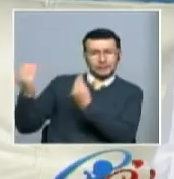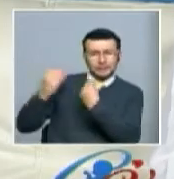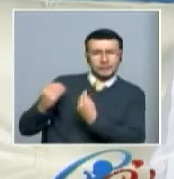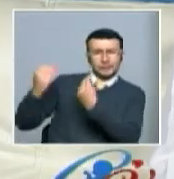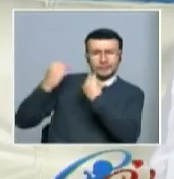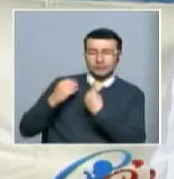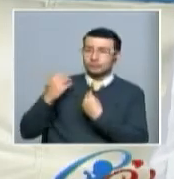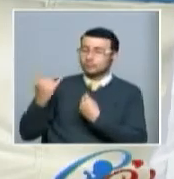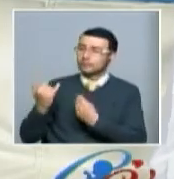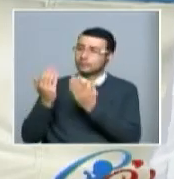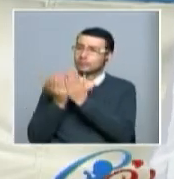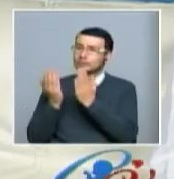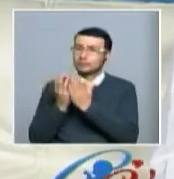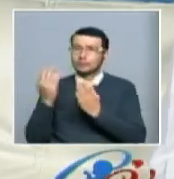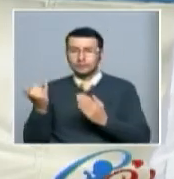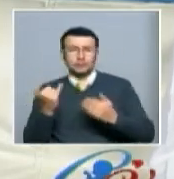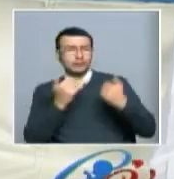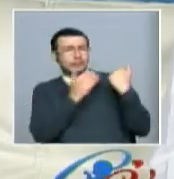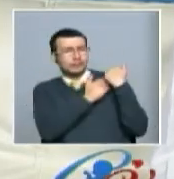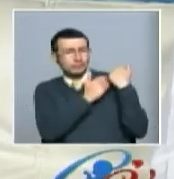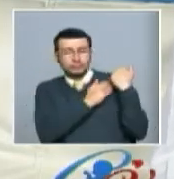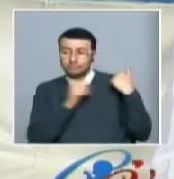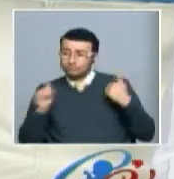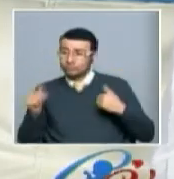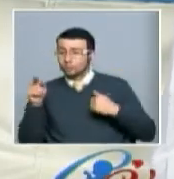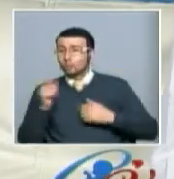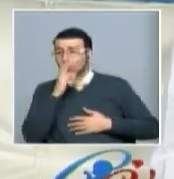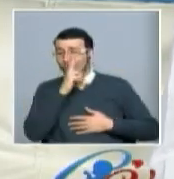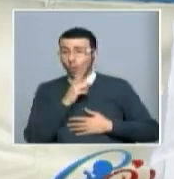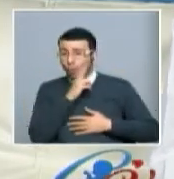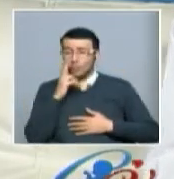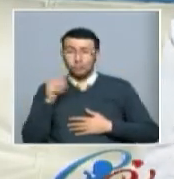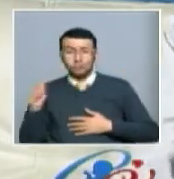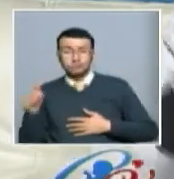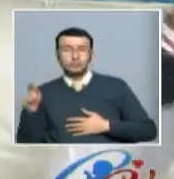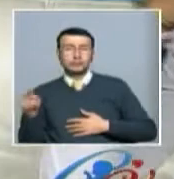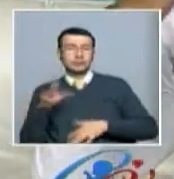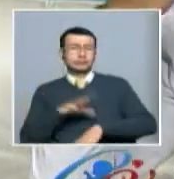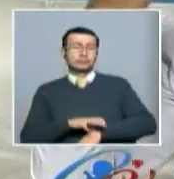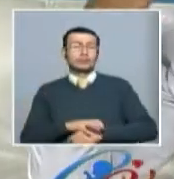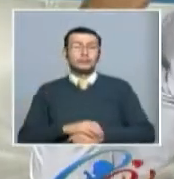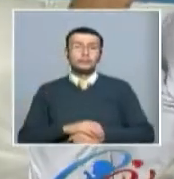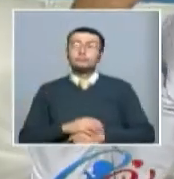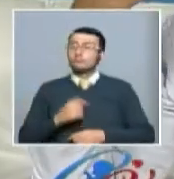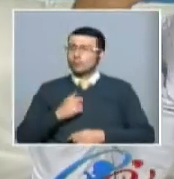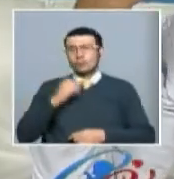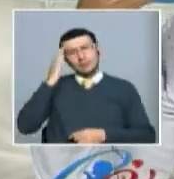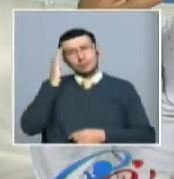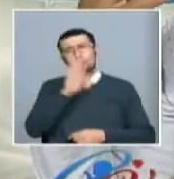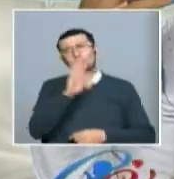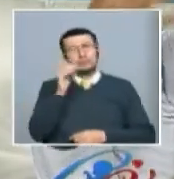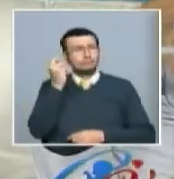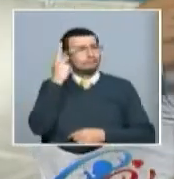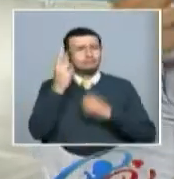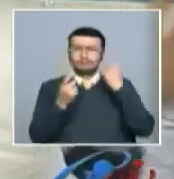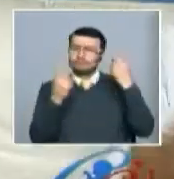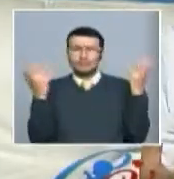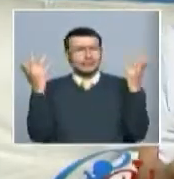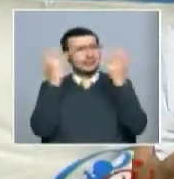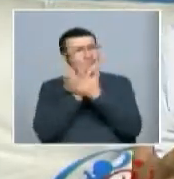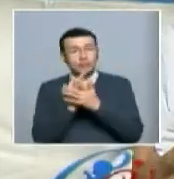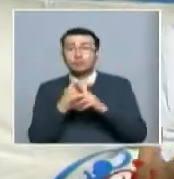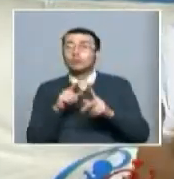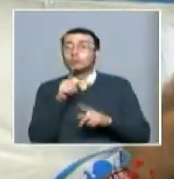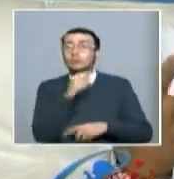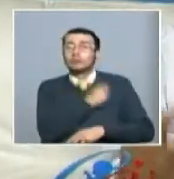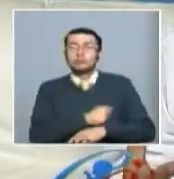estudio y en la responsabilidad y compromiso en la medicina. Y yo sé que ustedes quedan muy confundidos y demás, pero